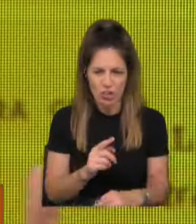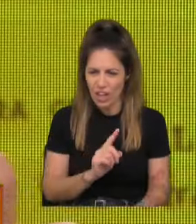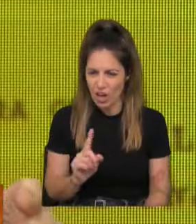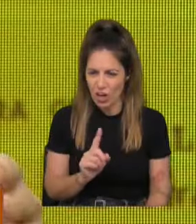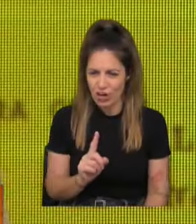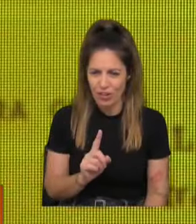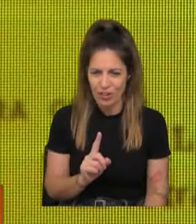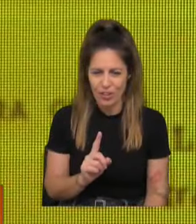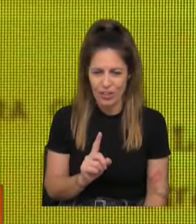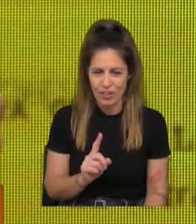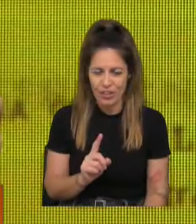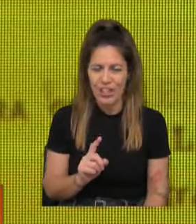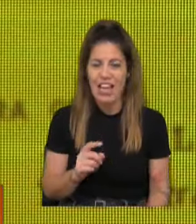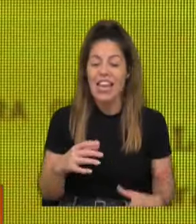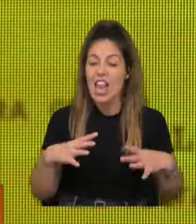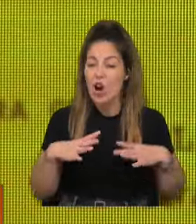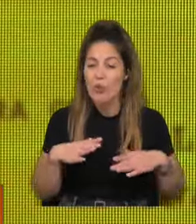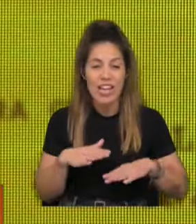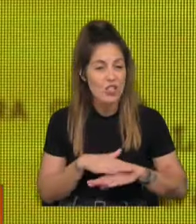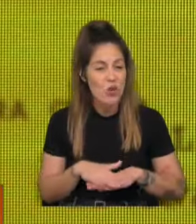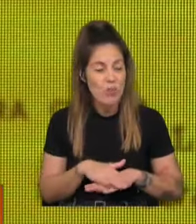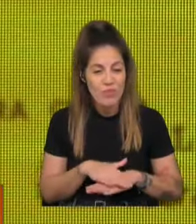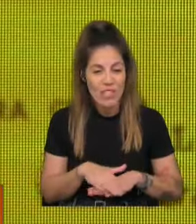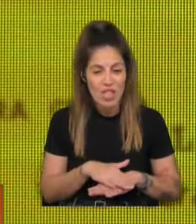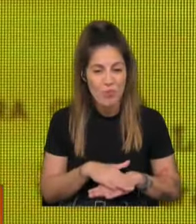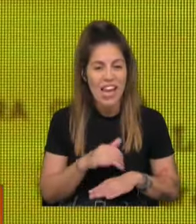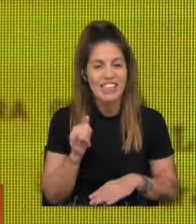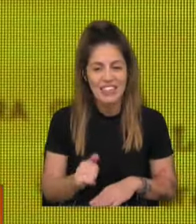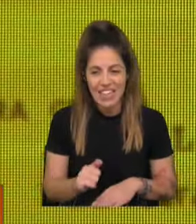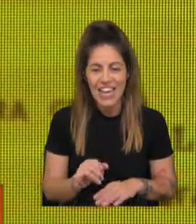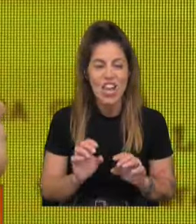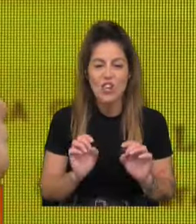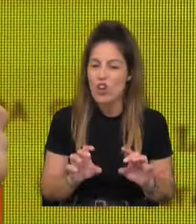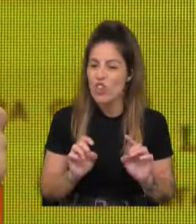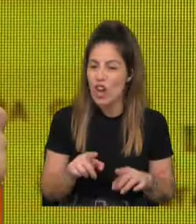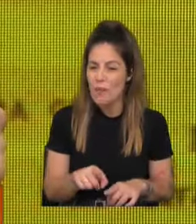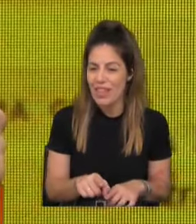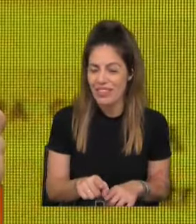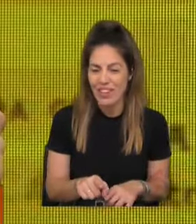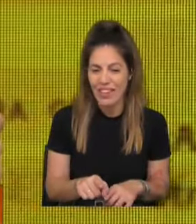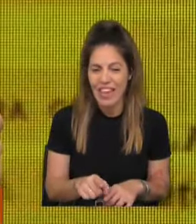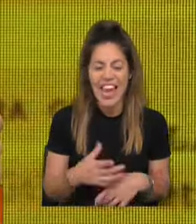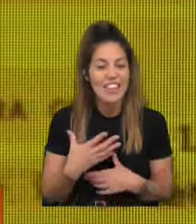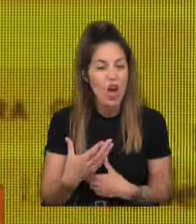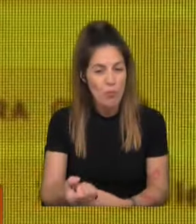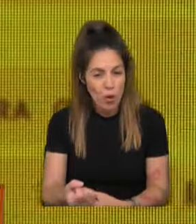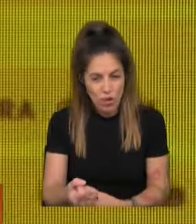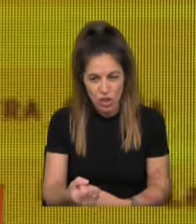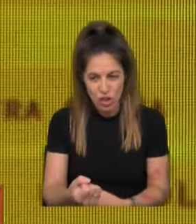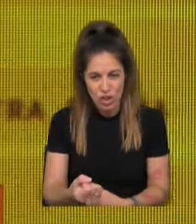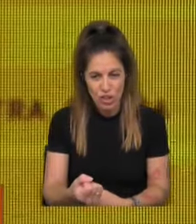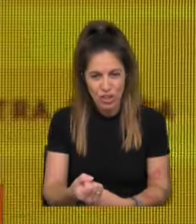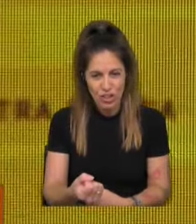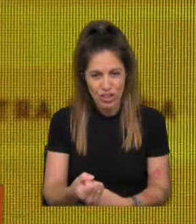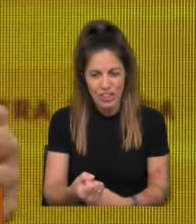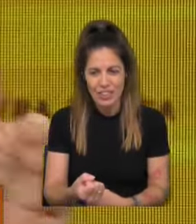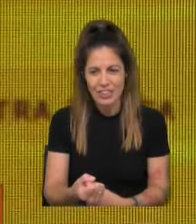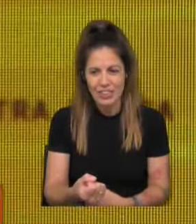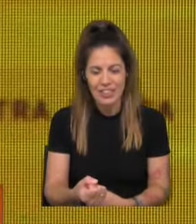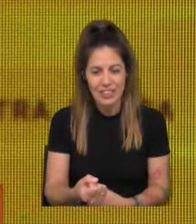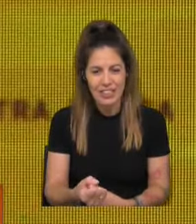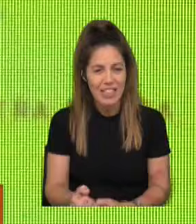decir el la jubilación mínima tiene No solo esta apoyo el que sea igual a